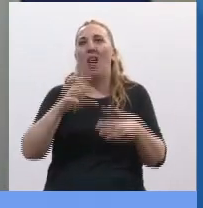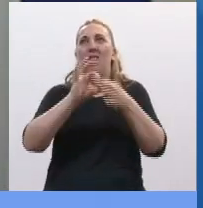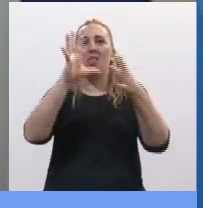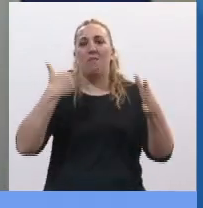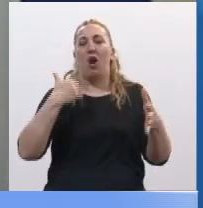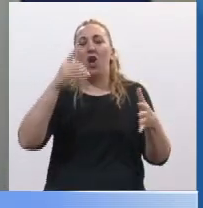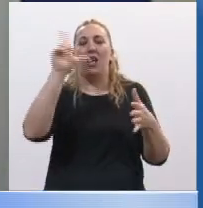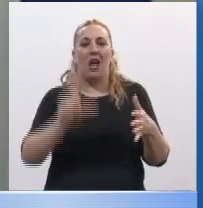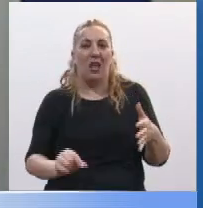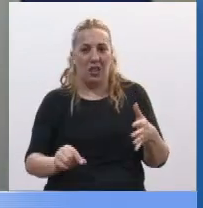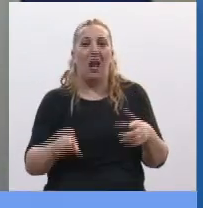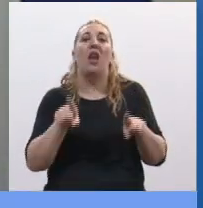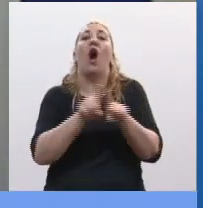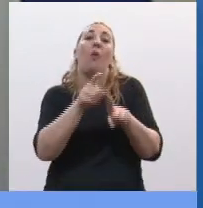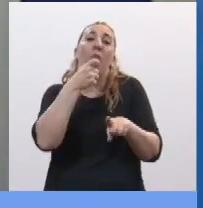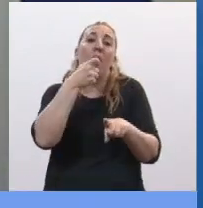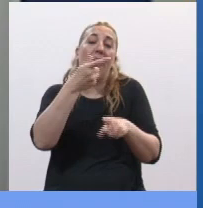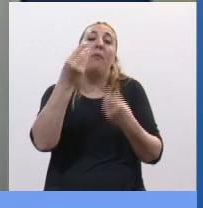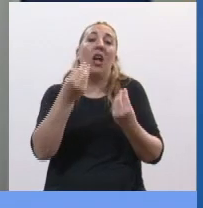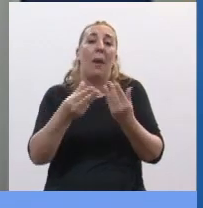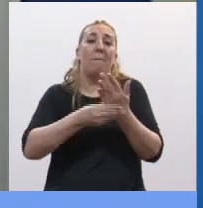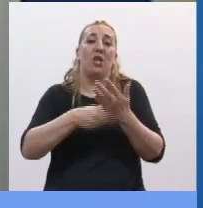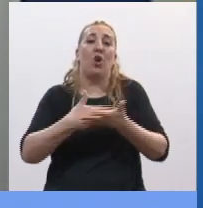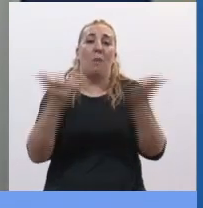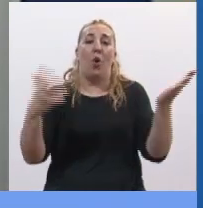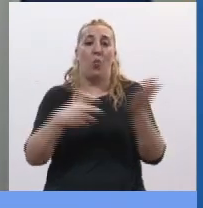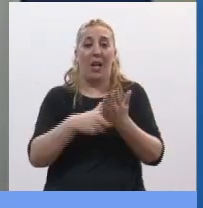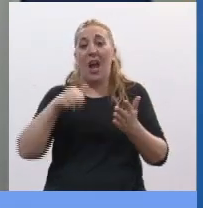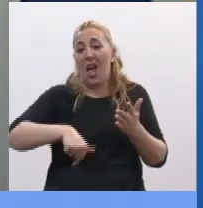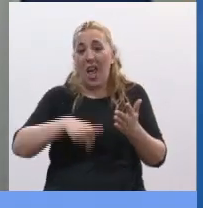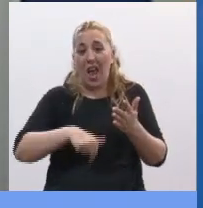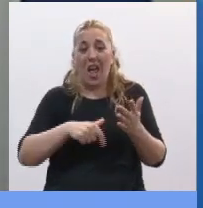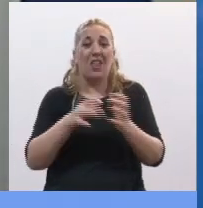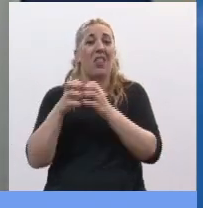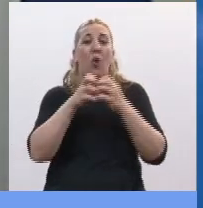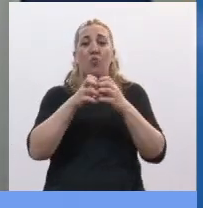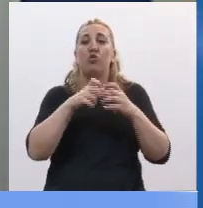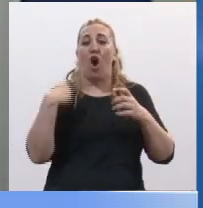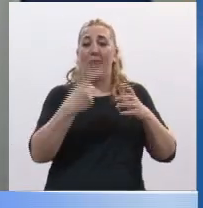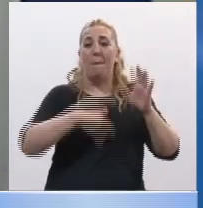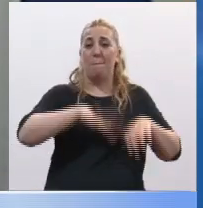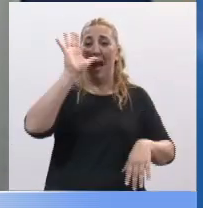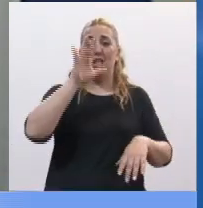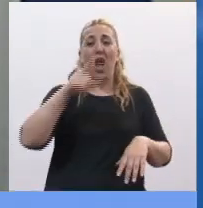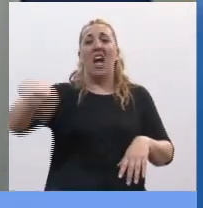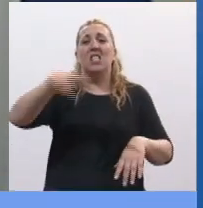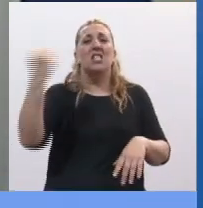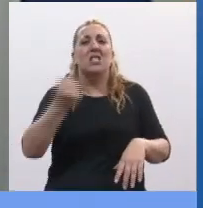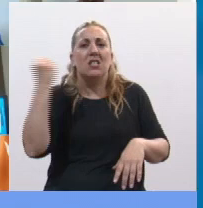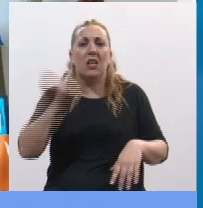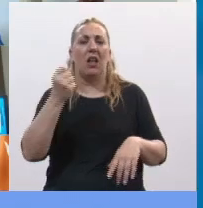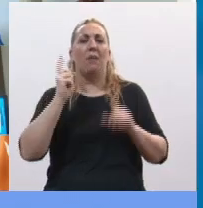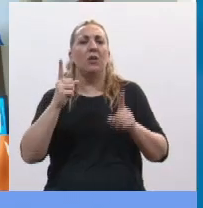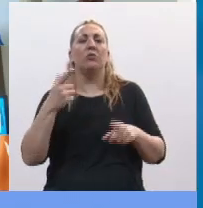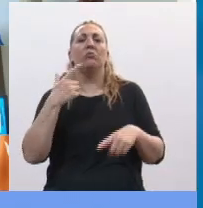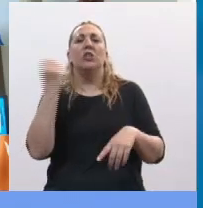es el Ministerio Público Fiscal. Inclusive esta discusión de los dos tercios, miren, están insistiendo con